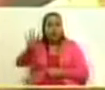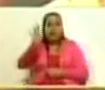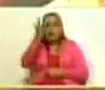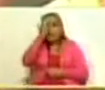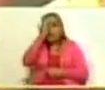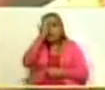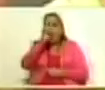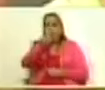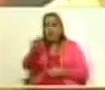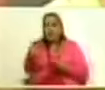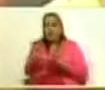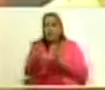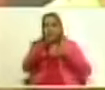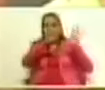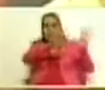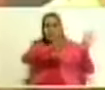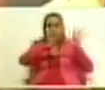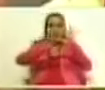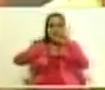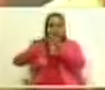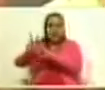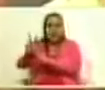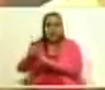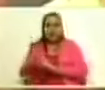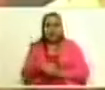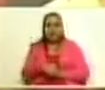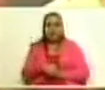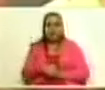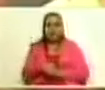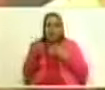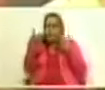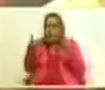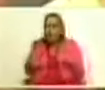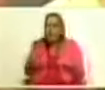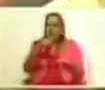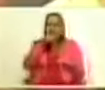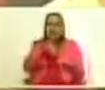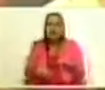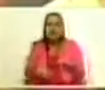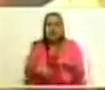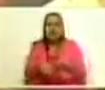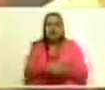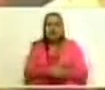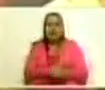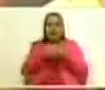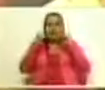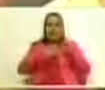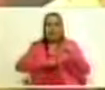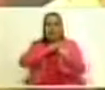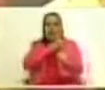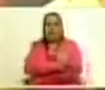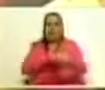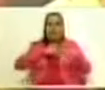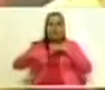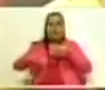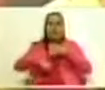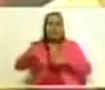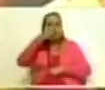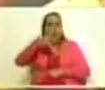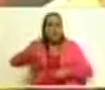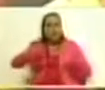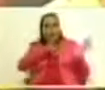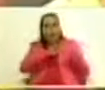de febrero de 1992 y que nos dejó como legado un poderoso movimiento popular,